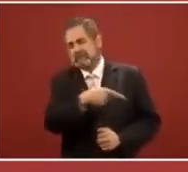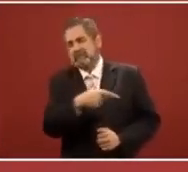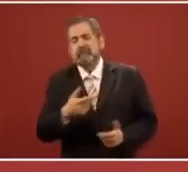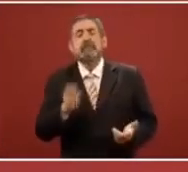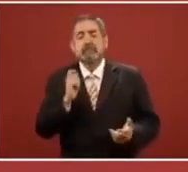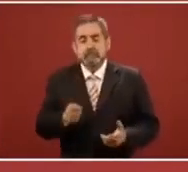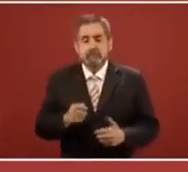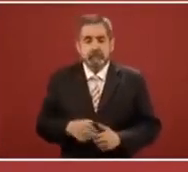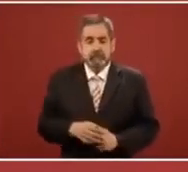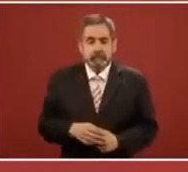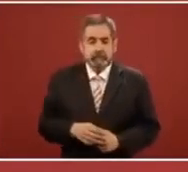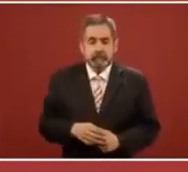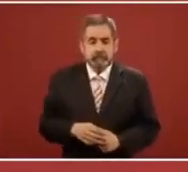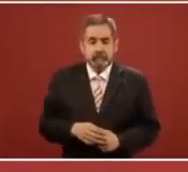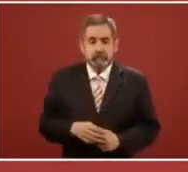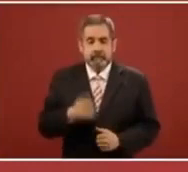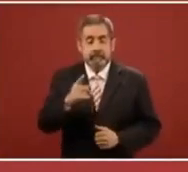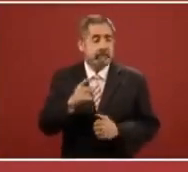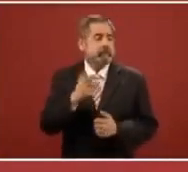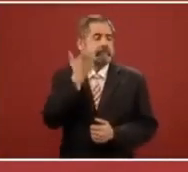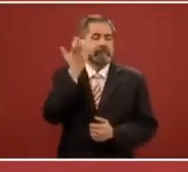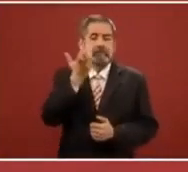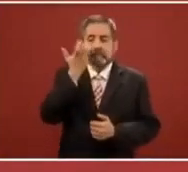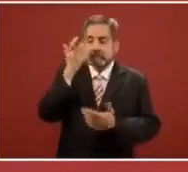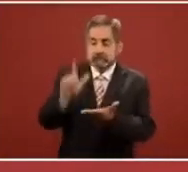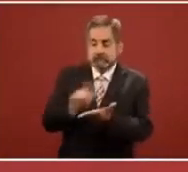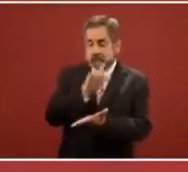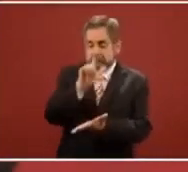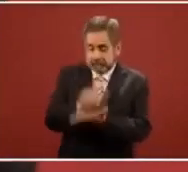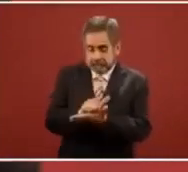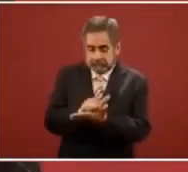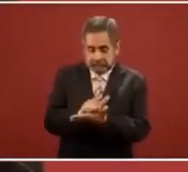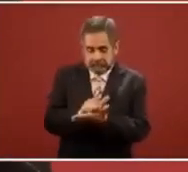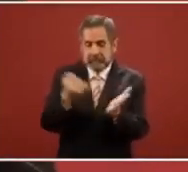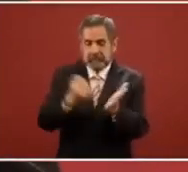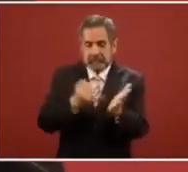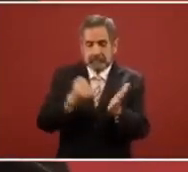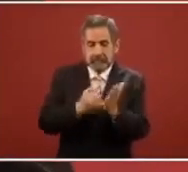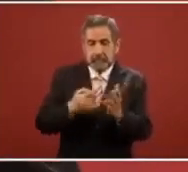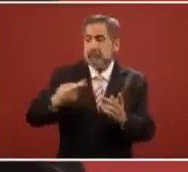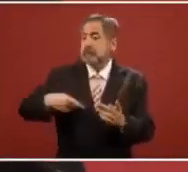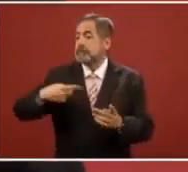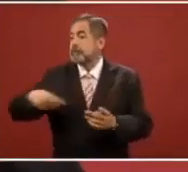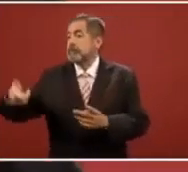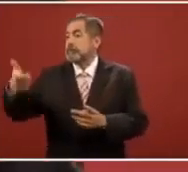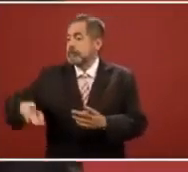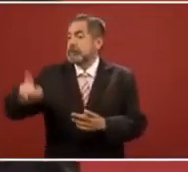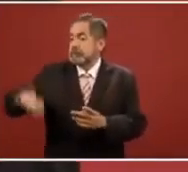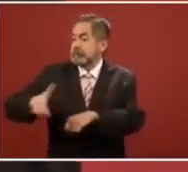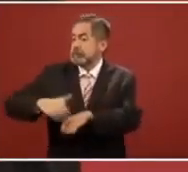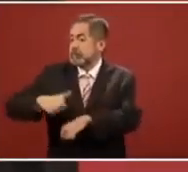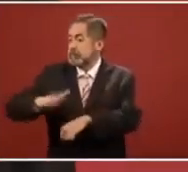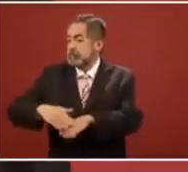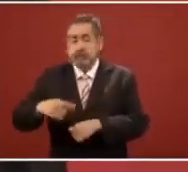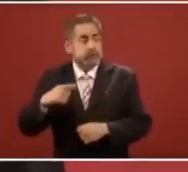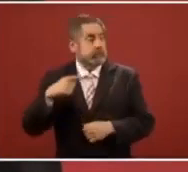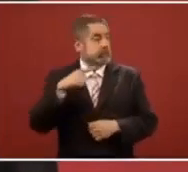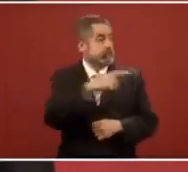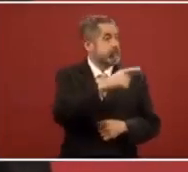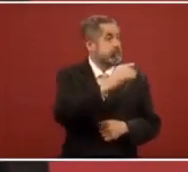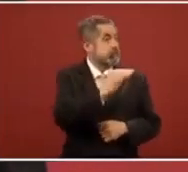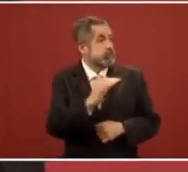de hacer una reforma fiscal, cobrarle más a la gente, mientras